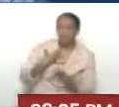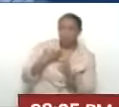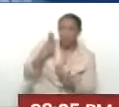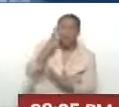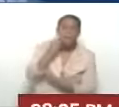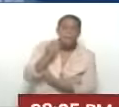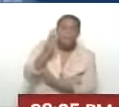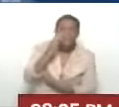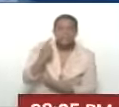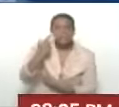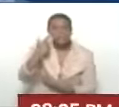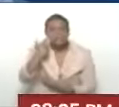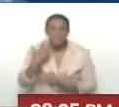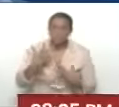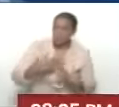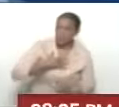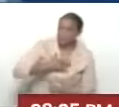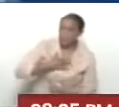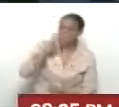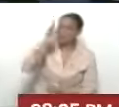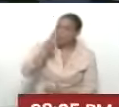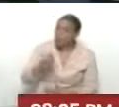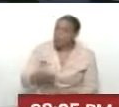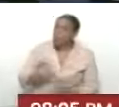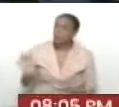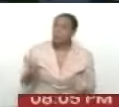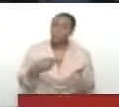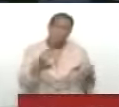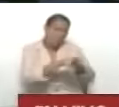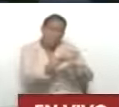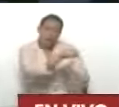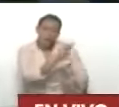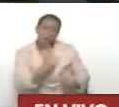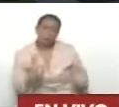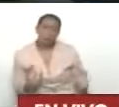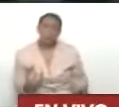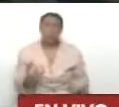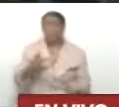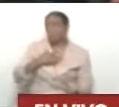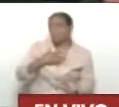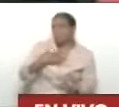días. Es probable que tú también lo experimentes.